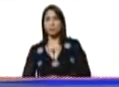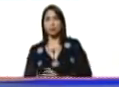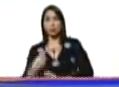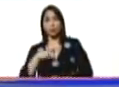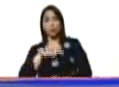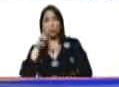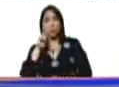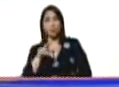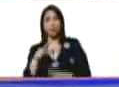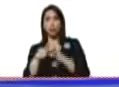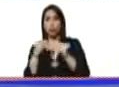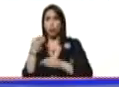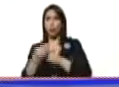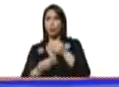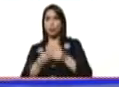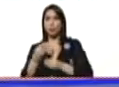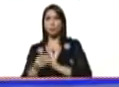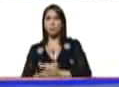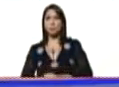hecho.